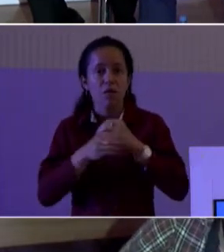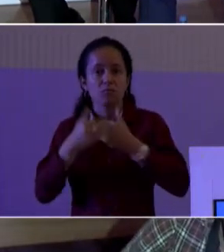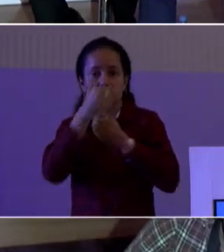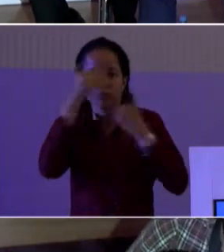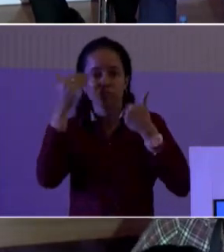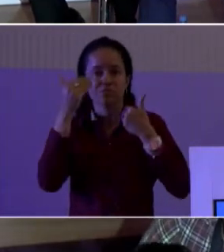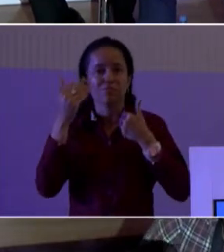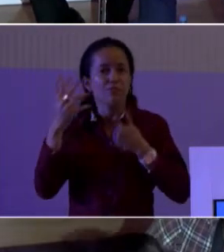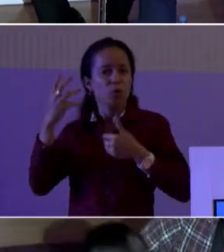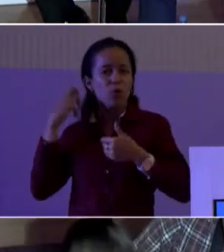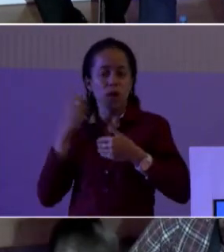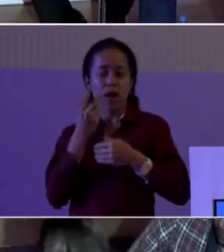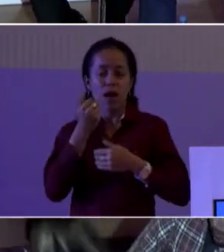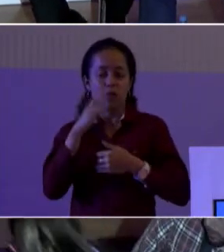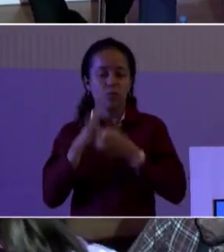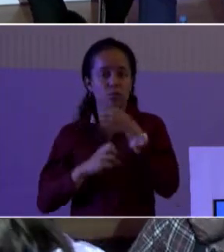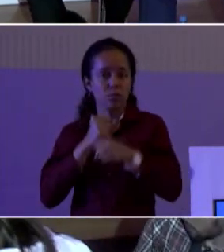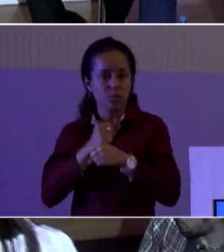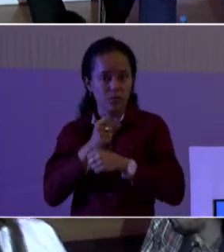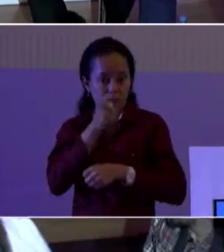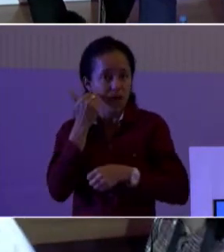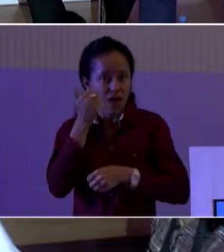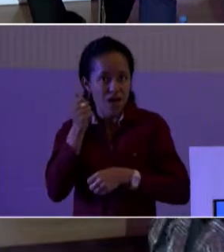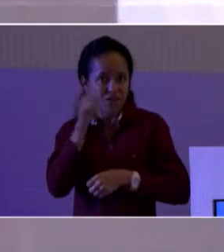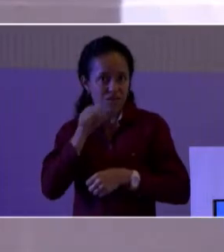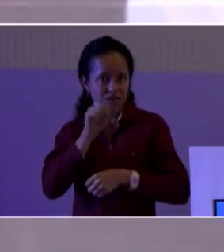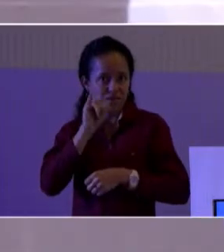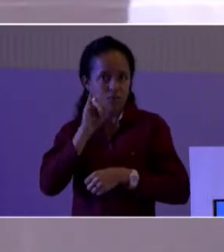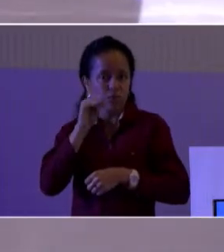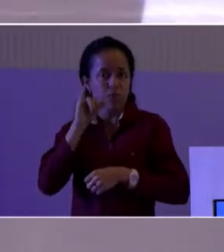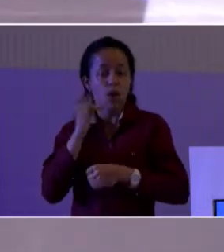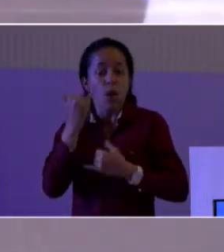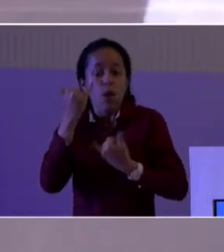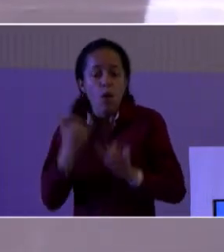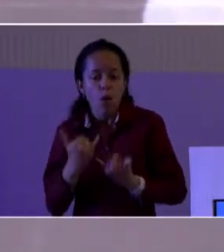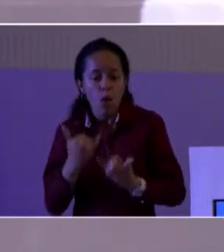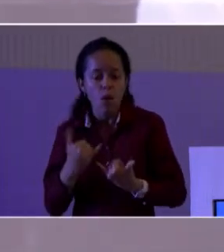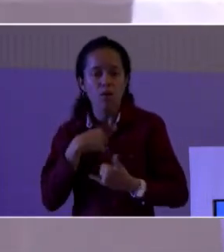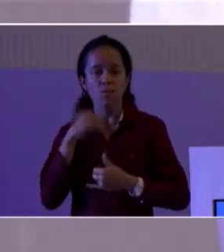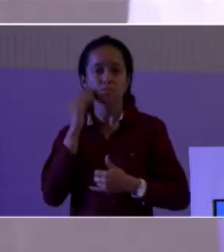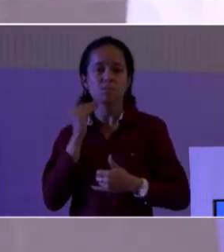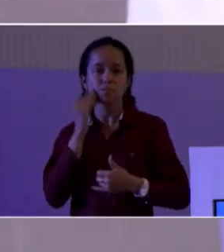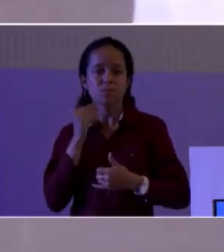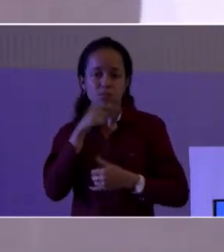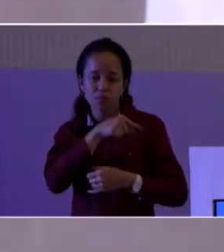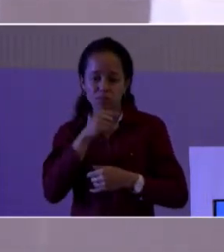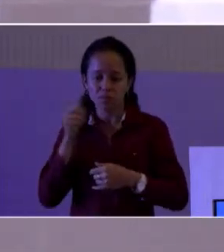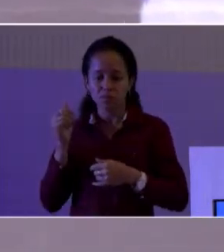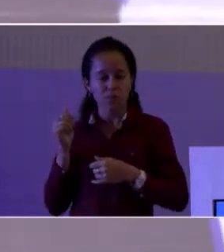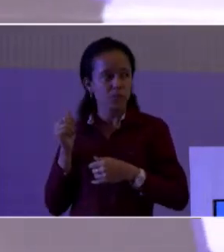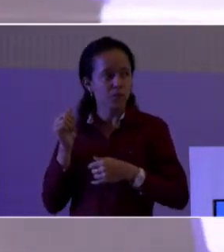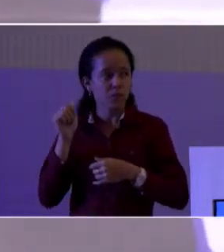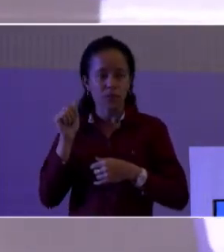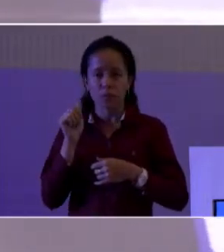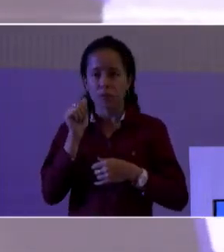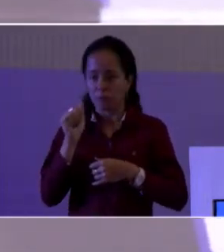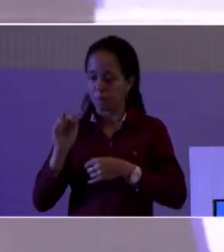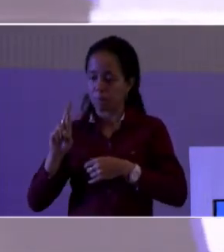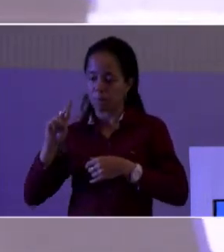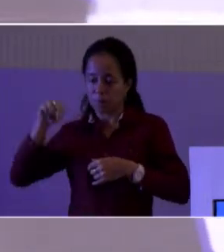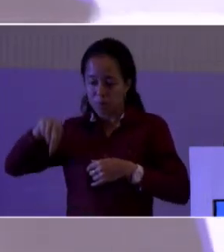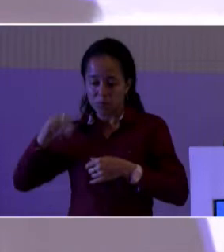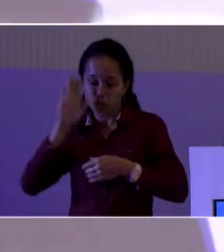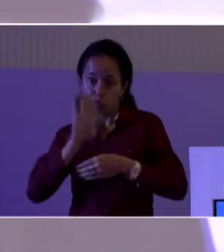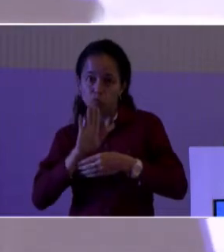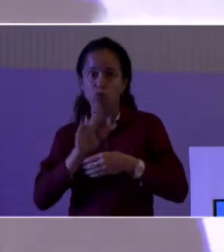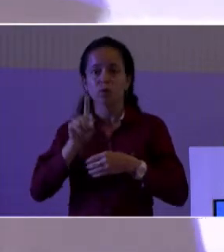edad de 14 años. Hoy, de acuerdo a la experiencia que tiene la agencia, 6 de cada 10